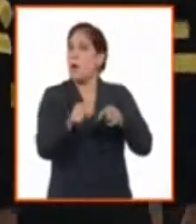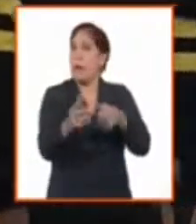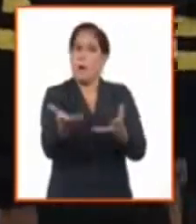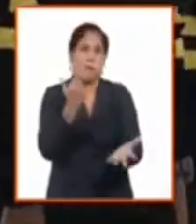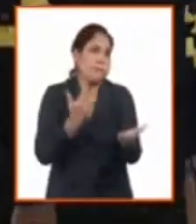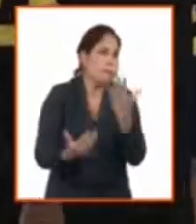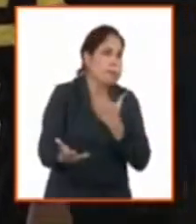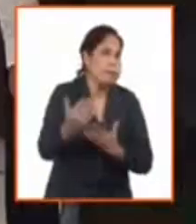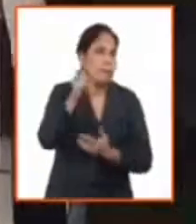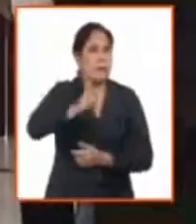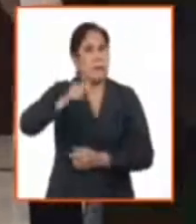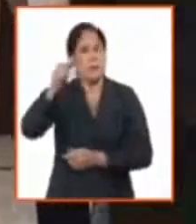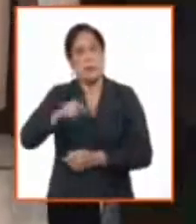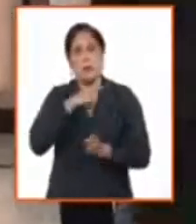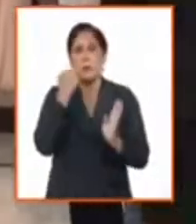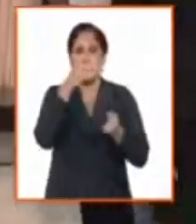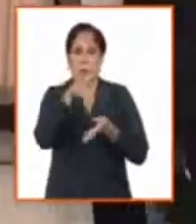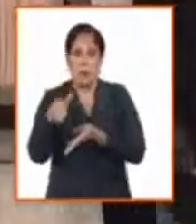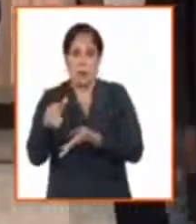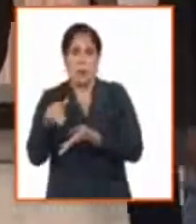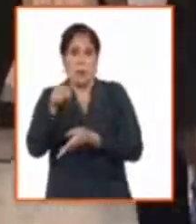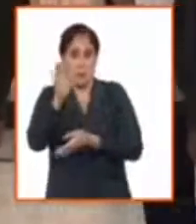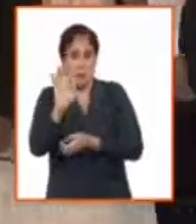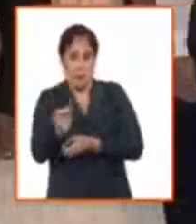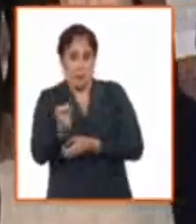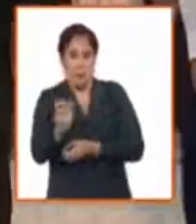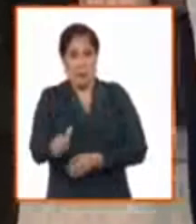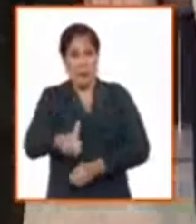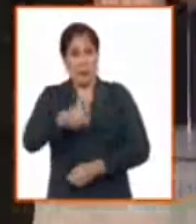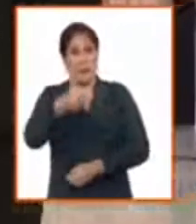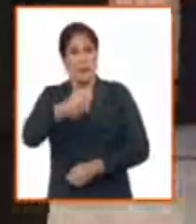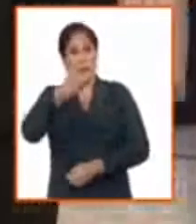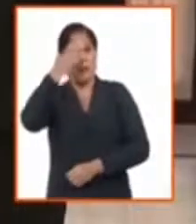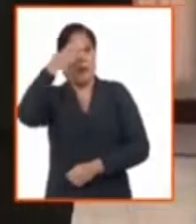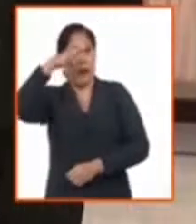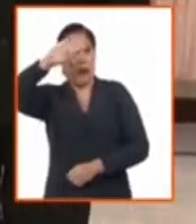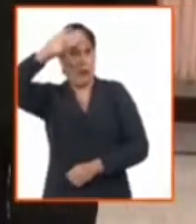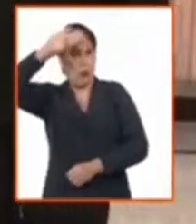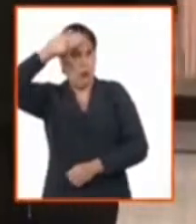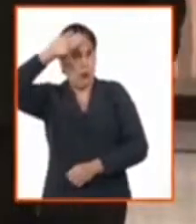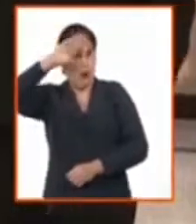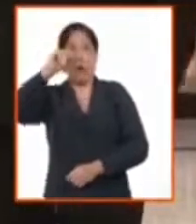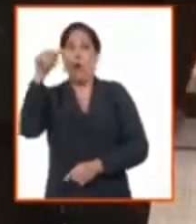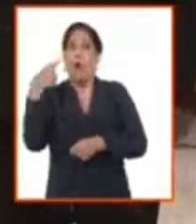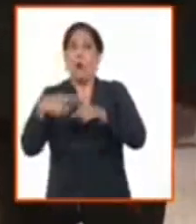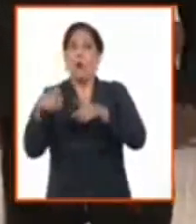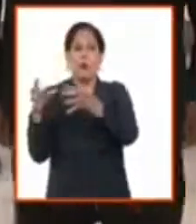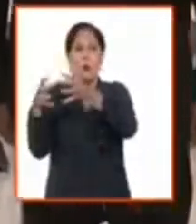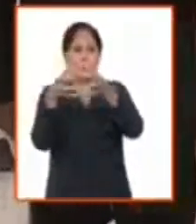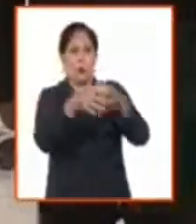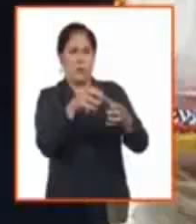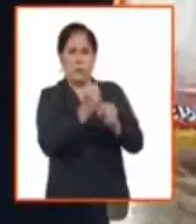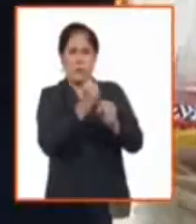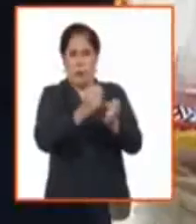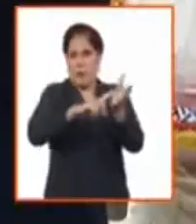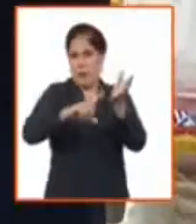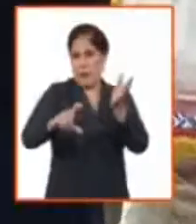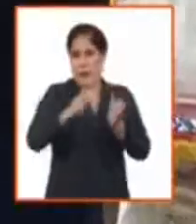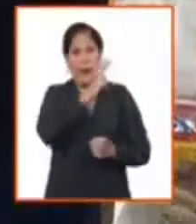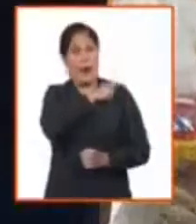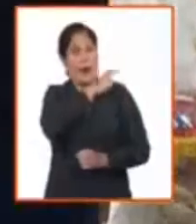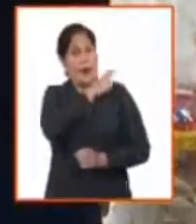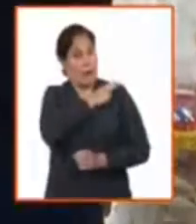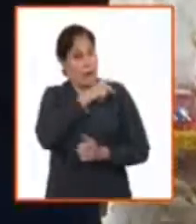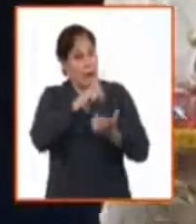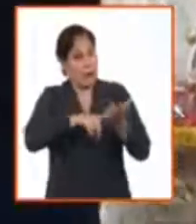suceso del hotel saratoga la presidencia de la república y también pues dirigentes de nuestro